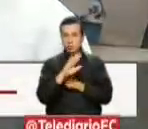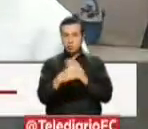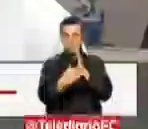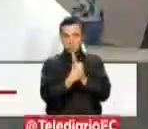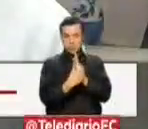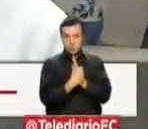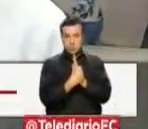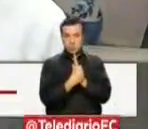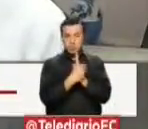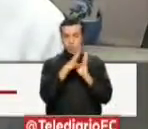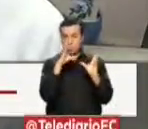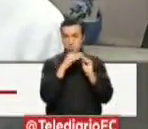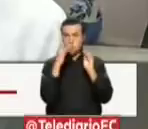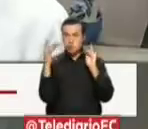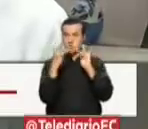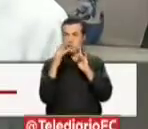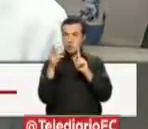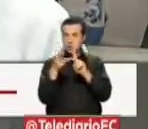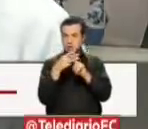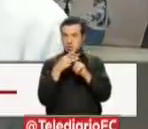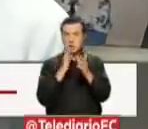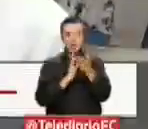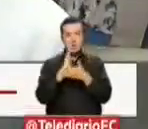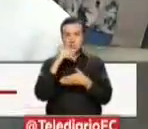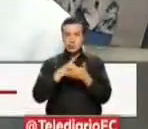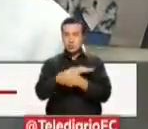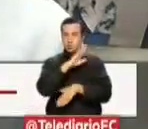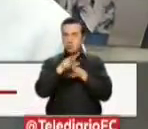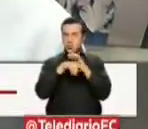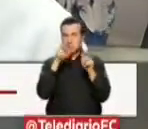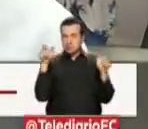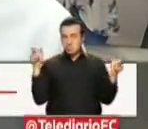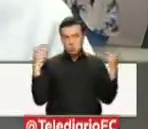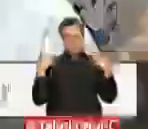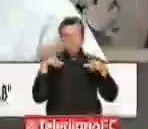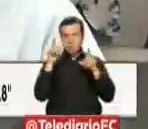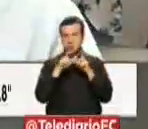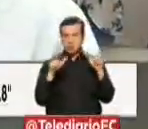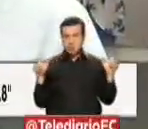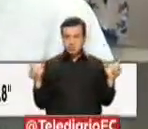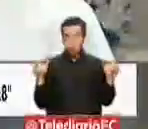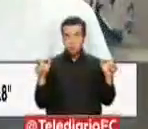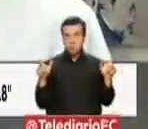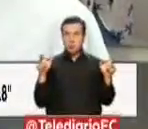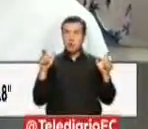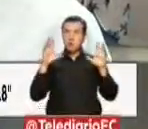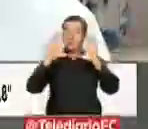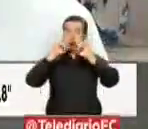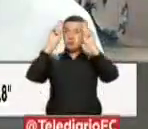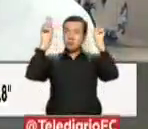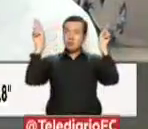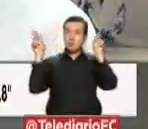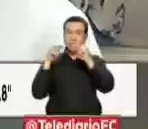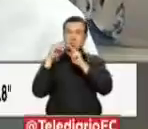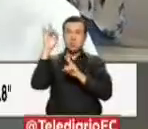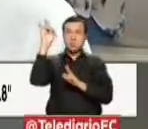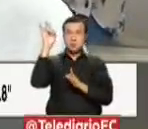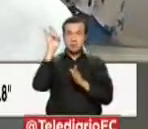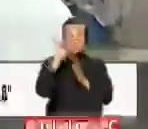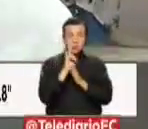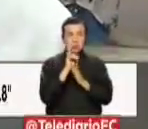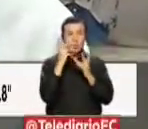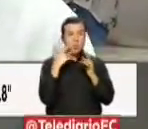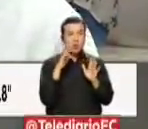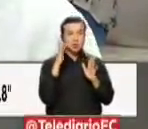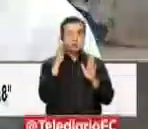al internet y que el acceso sea para todo usuario, cualquier persona. Entonces, a través de una cloud pueden tener cualquier persona acceso a este